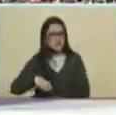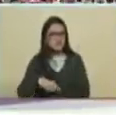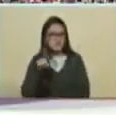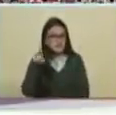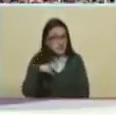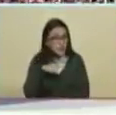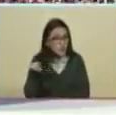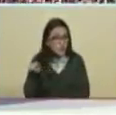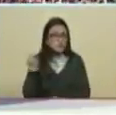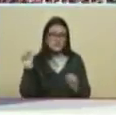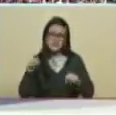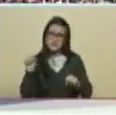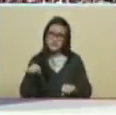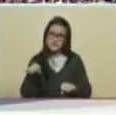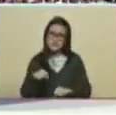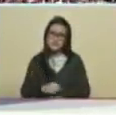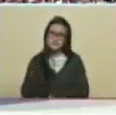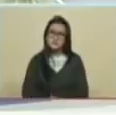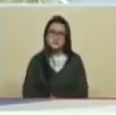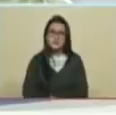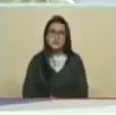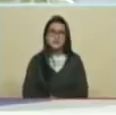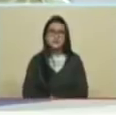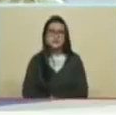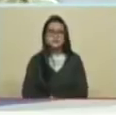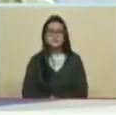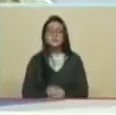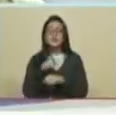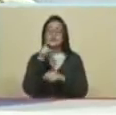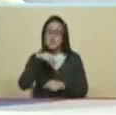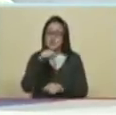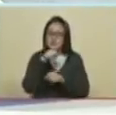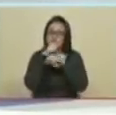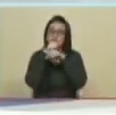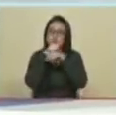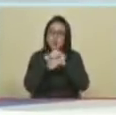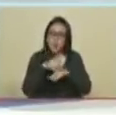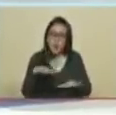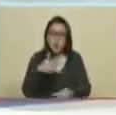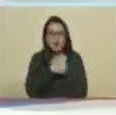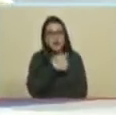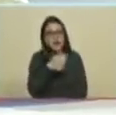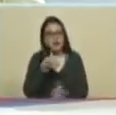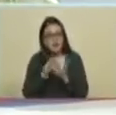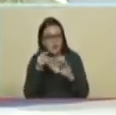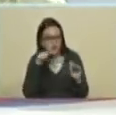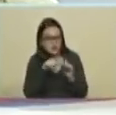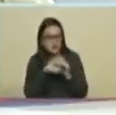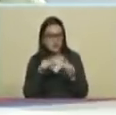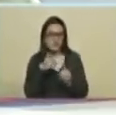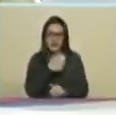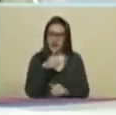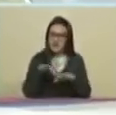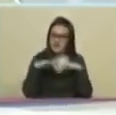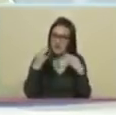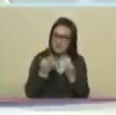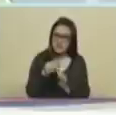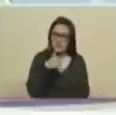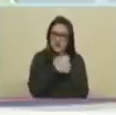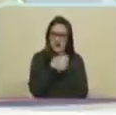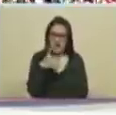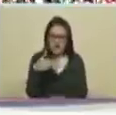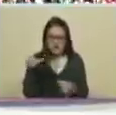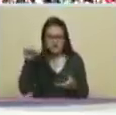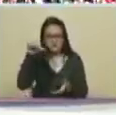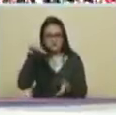Bueno, lleven este mensaje a cada familia, a cada comunidad, en cada centro